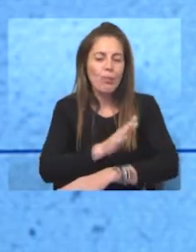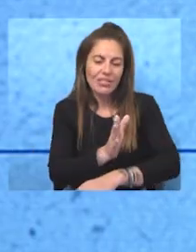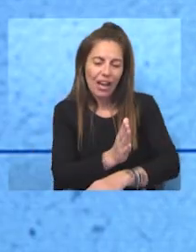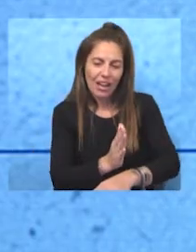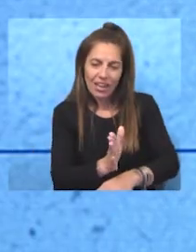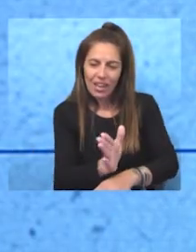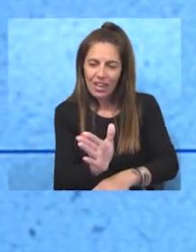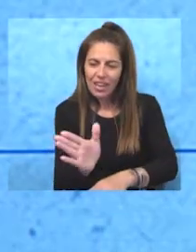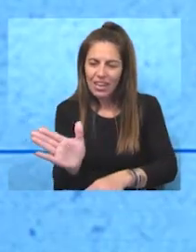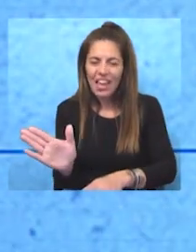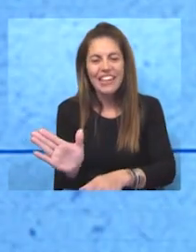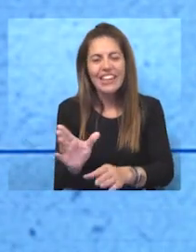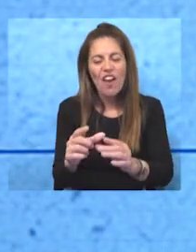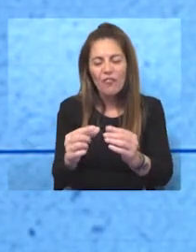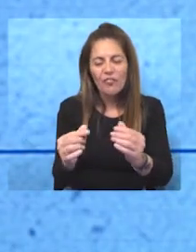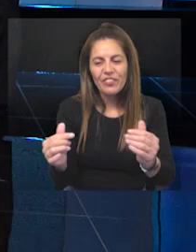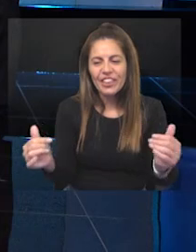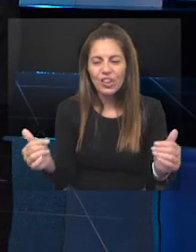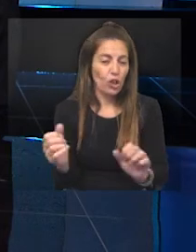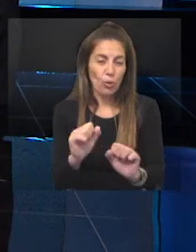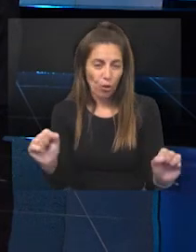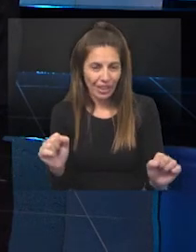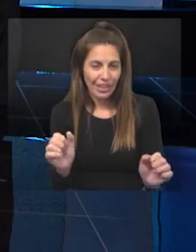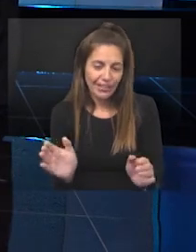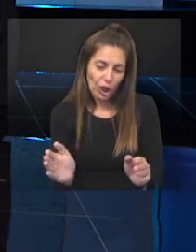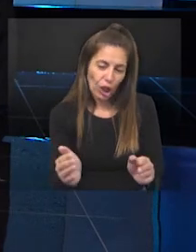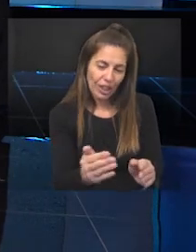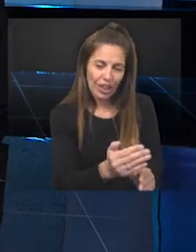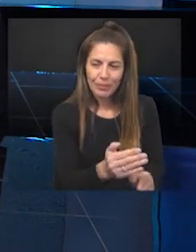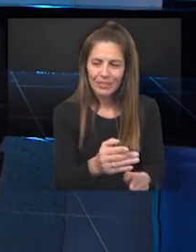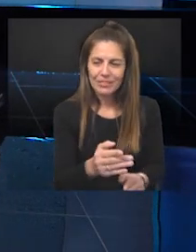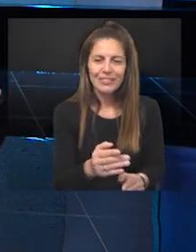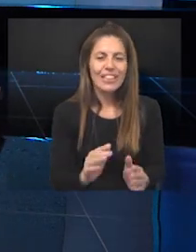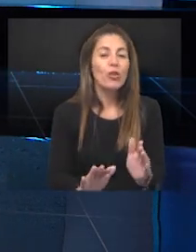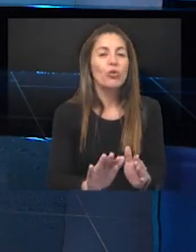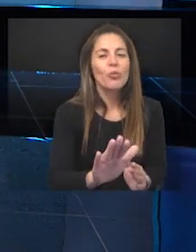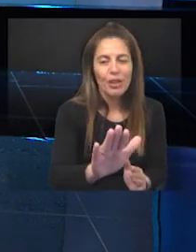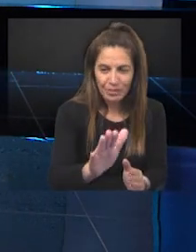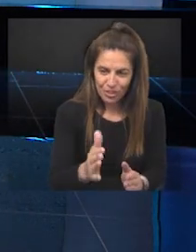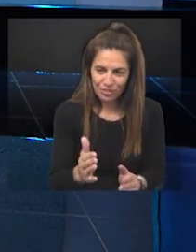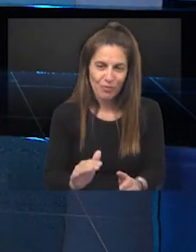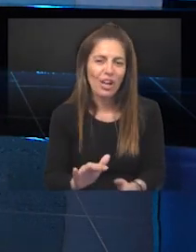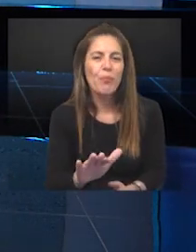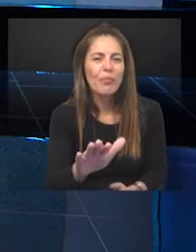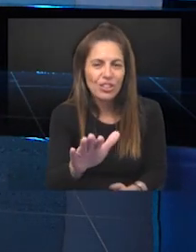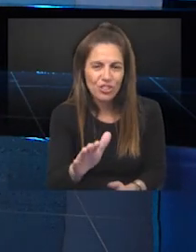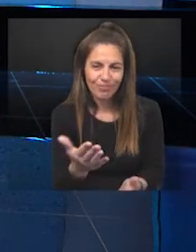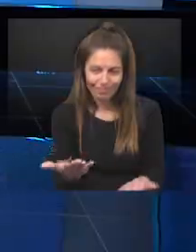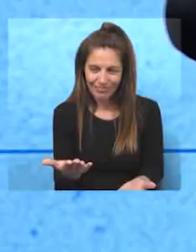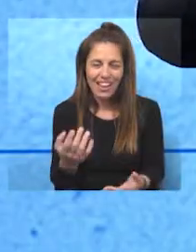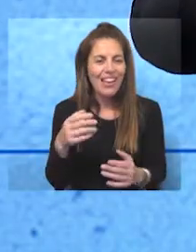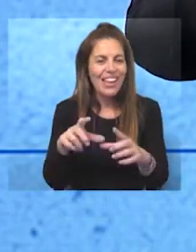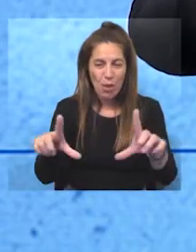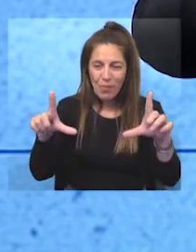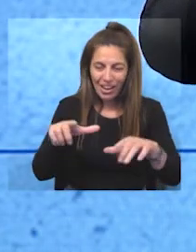giras de más te queda finito y no podes meterlo ahí y si lo giras para arriba y esto iba en repecho iba Sí porque veo que iba en repecho est claro pero la imagen